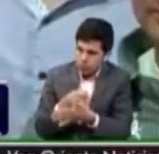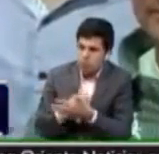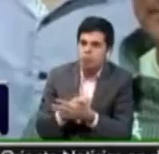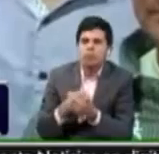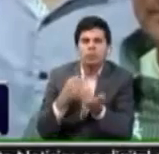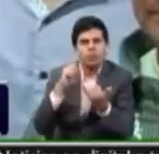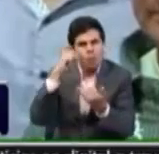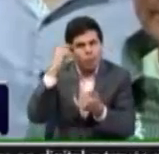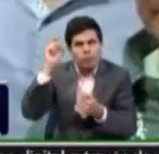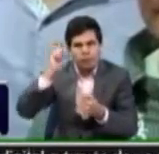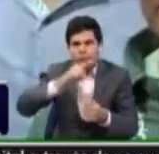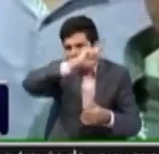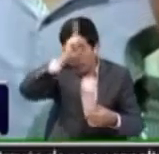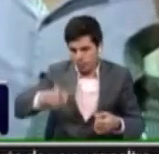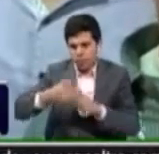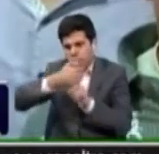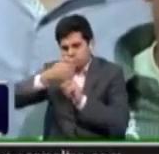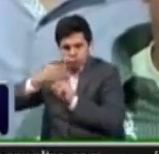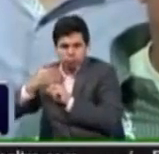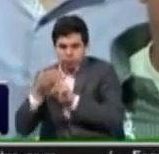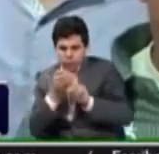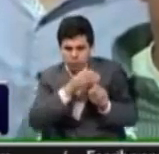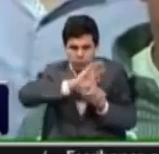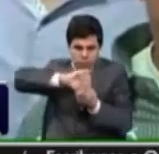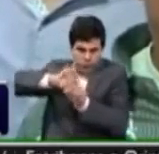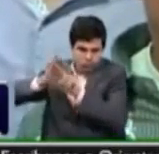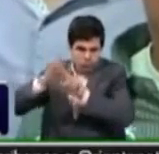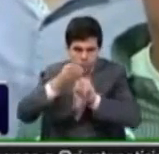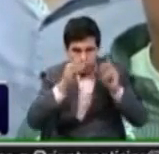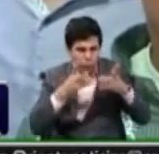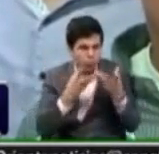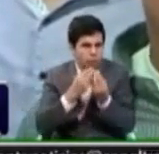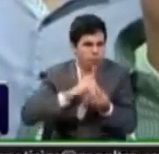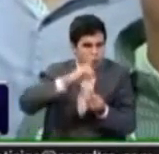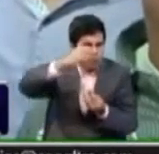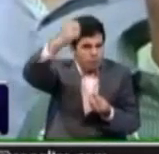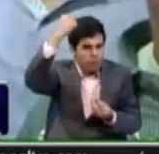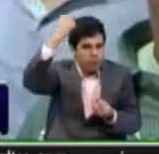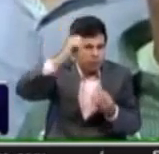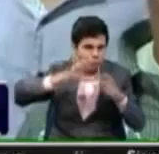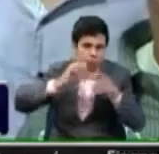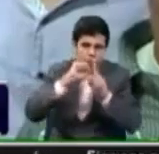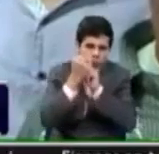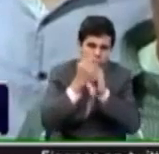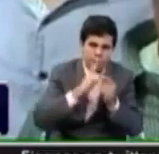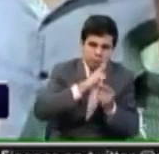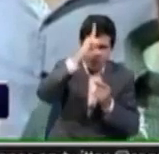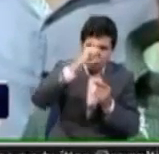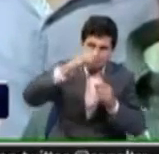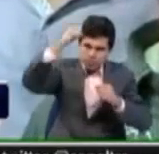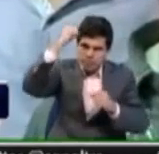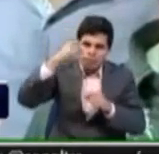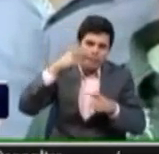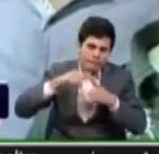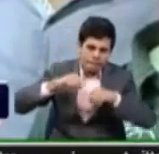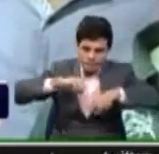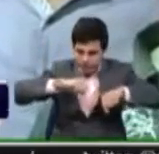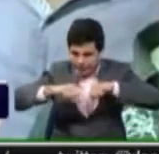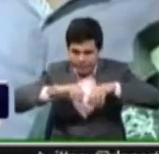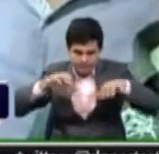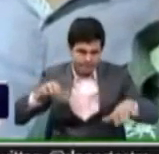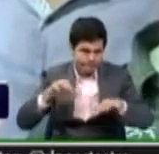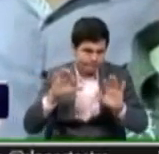que se adopten medidas eficaces para proteger a los dirigentes sindicales y sociales en la idea de que puedan cumplir su